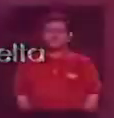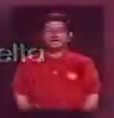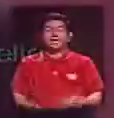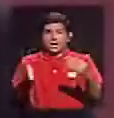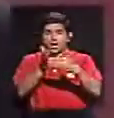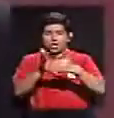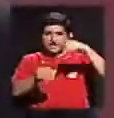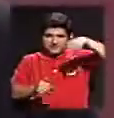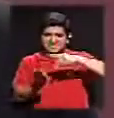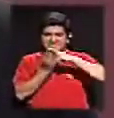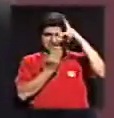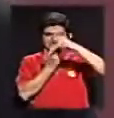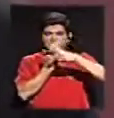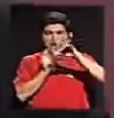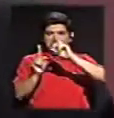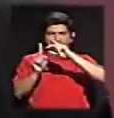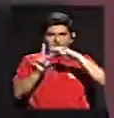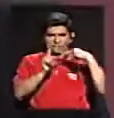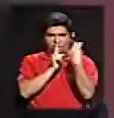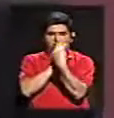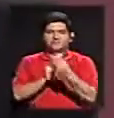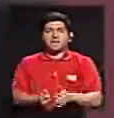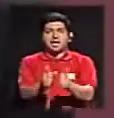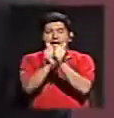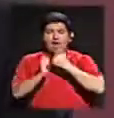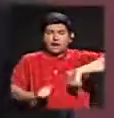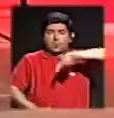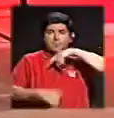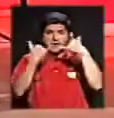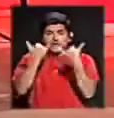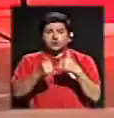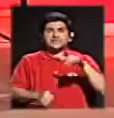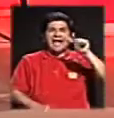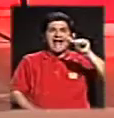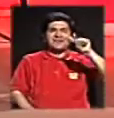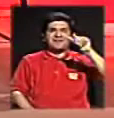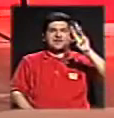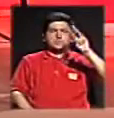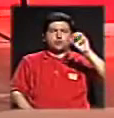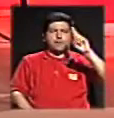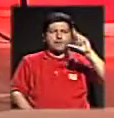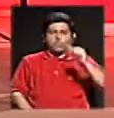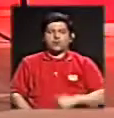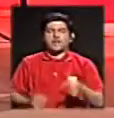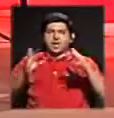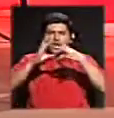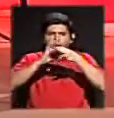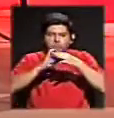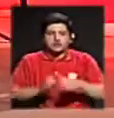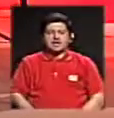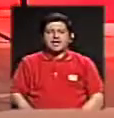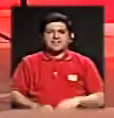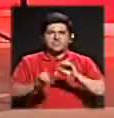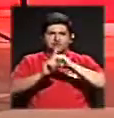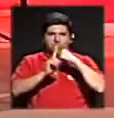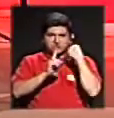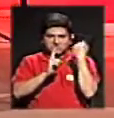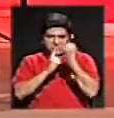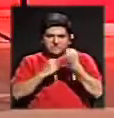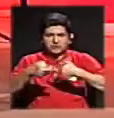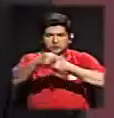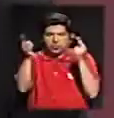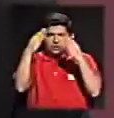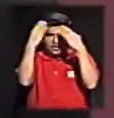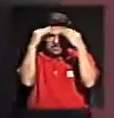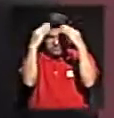Estamos de regreso en su programa Puntos de Vista. Nos acompaña en esta ocasión Alberto Mora, coordinador del informe del Estado de la región.